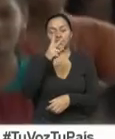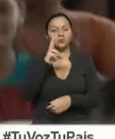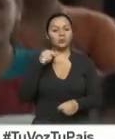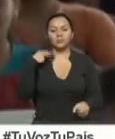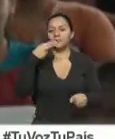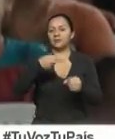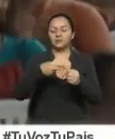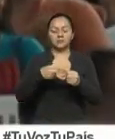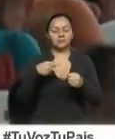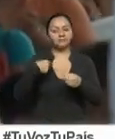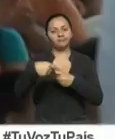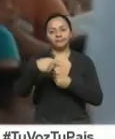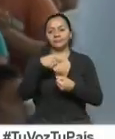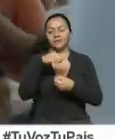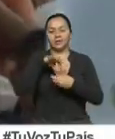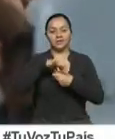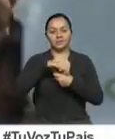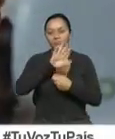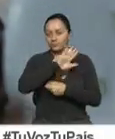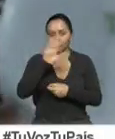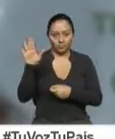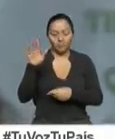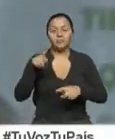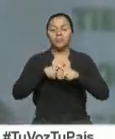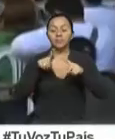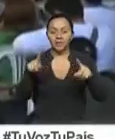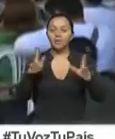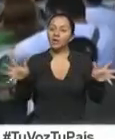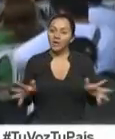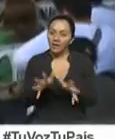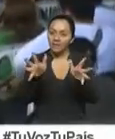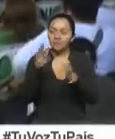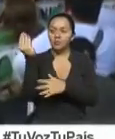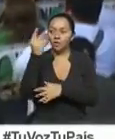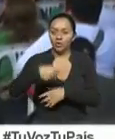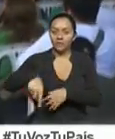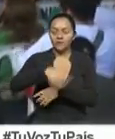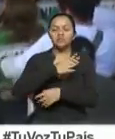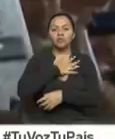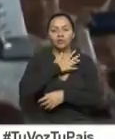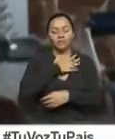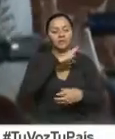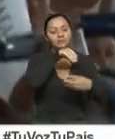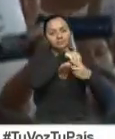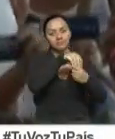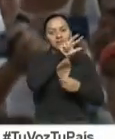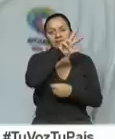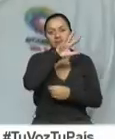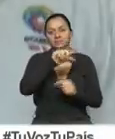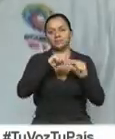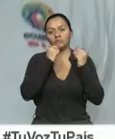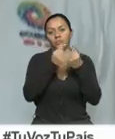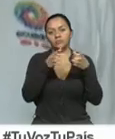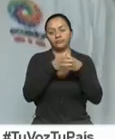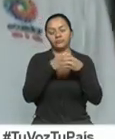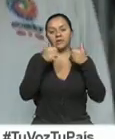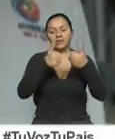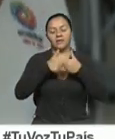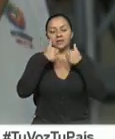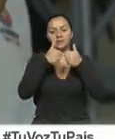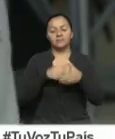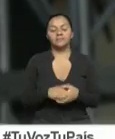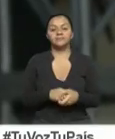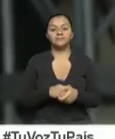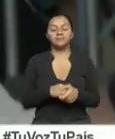participará en los próximos comicios. Sin embargo, animó a la juventud a confiar en los candidatos del Movimiento País. Y